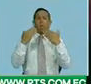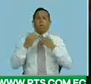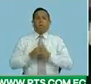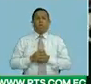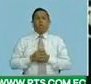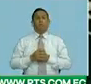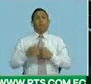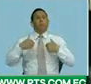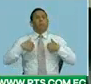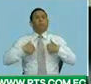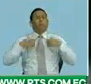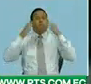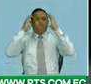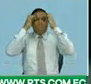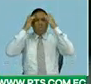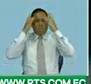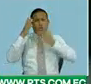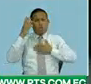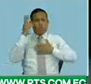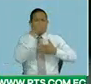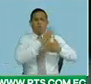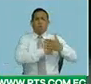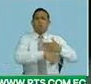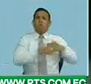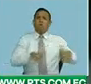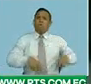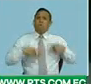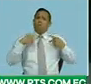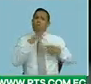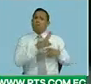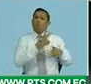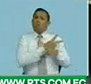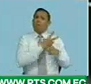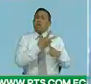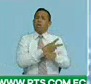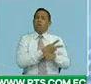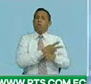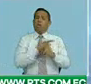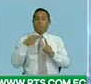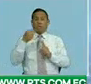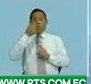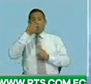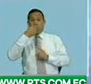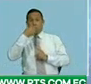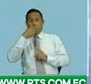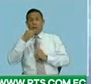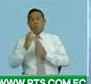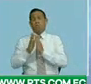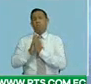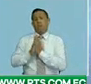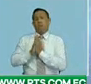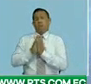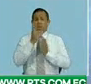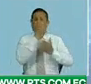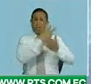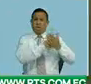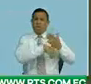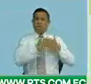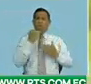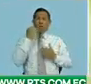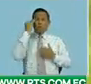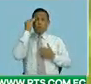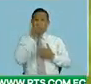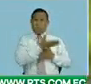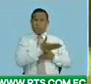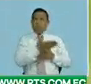Porque temo por la vida de mi hijo. Bucaram Ortiz clama por su hijo mayor y afirma, en la cárcel de La Tacunga lo